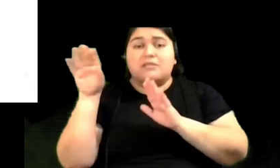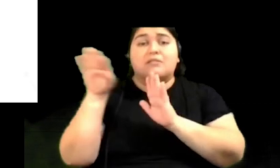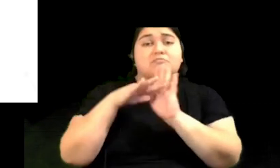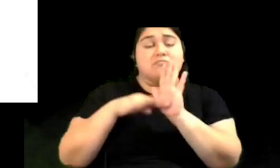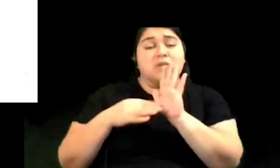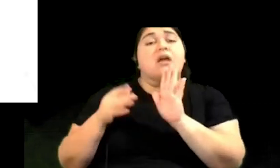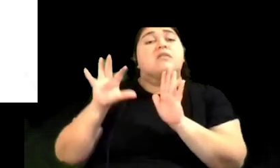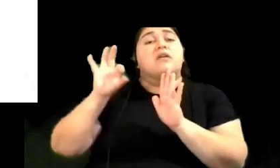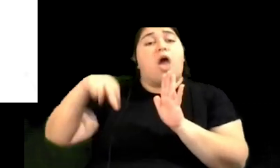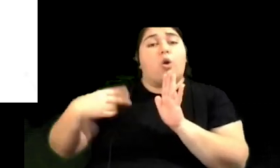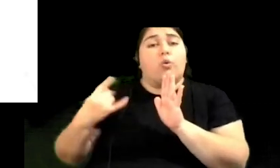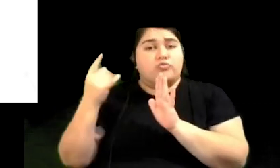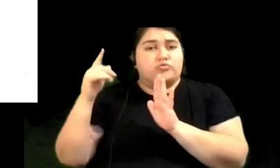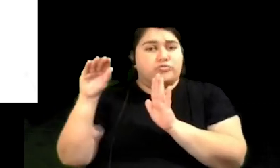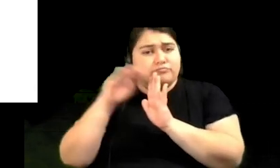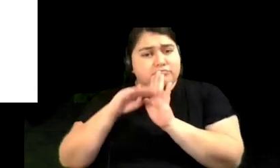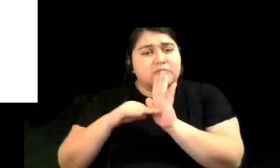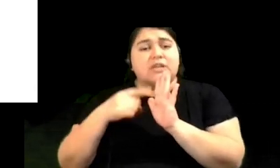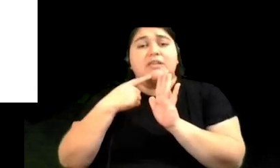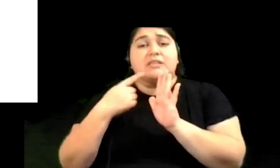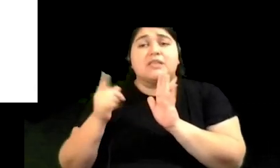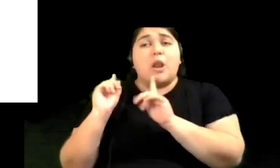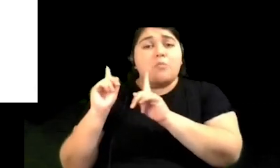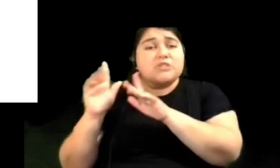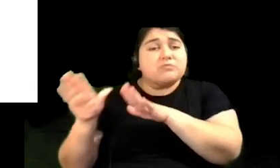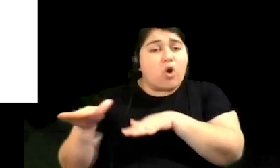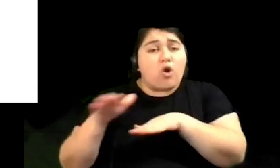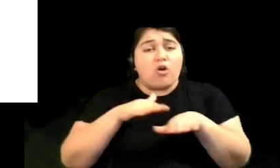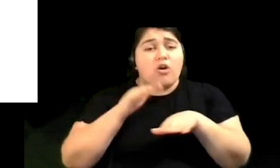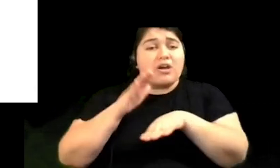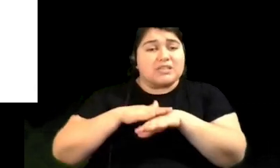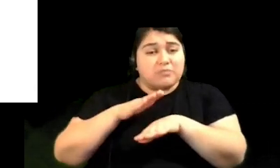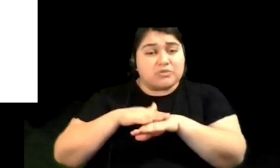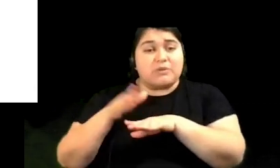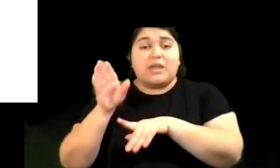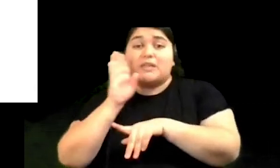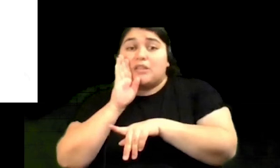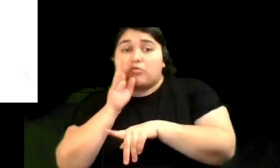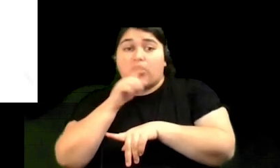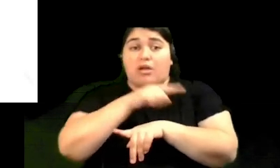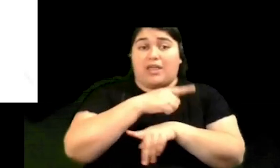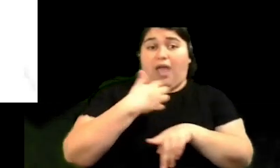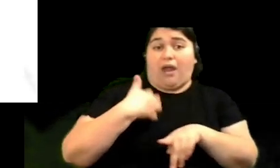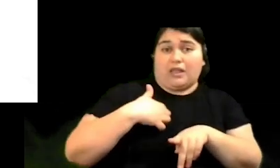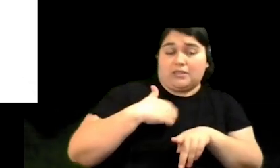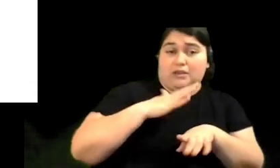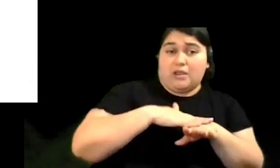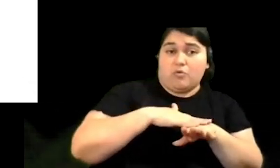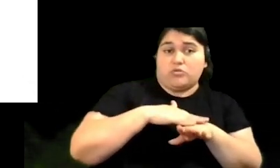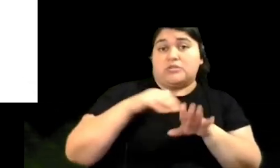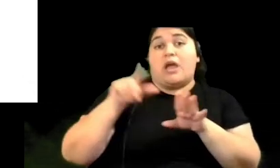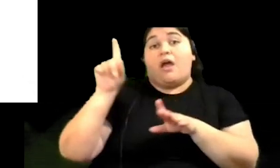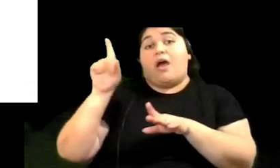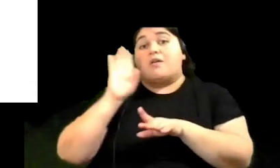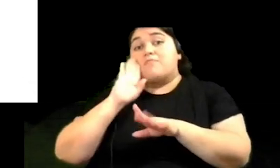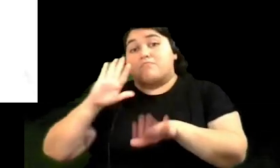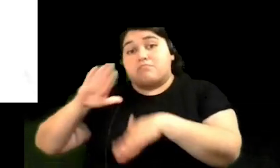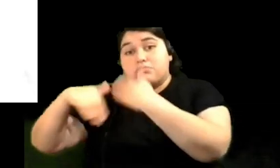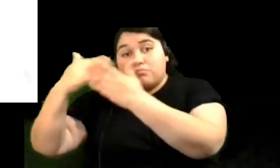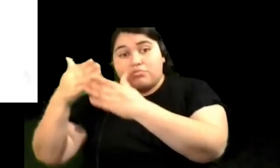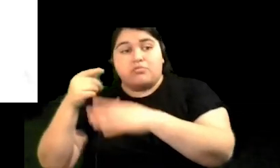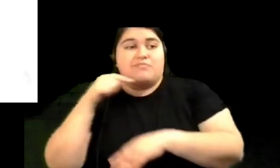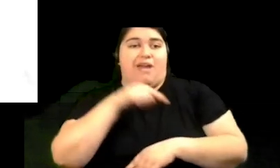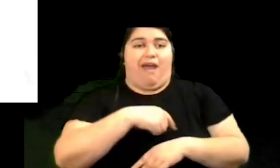Unidas de Cambio Climático establecía que no era la misma responsabilidad que podía tener Estados Unidos que Argentina. Estados Unidos, país desarrollado, Argentina, país en